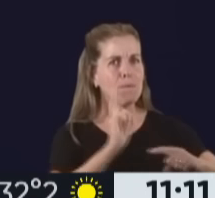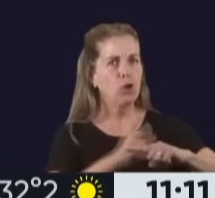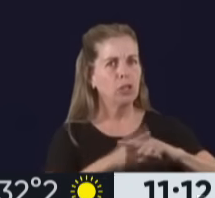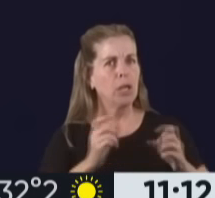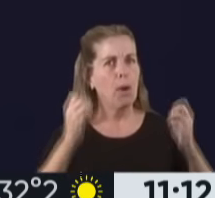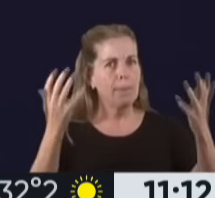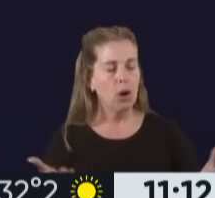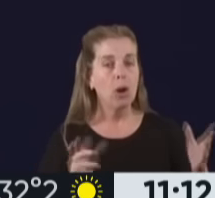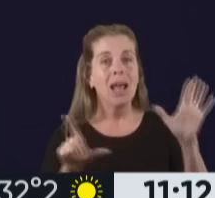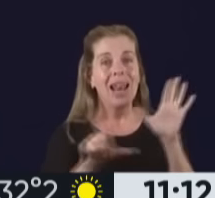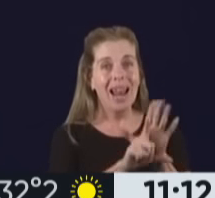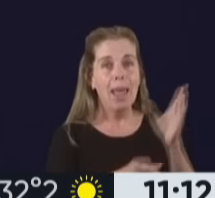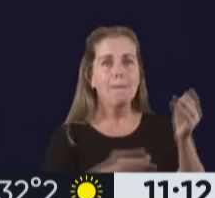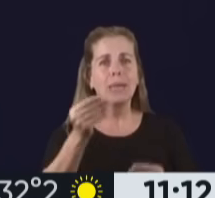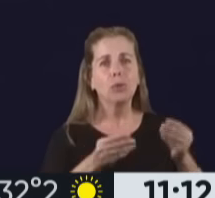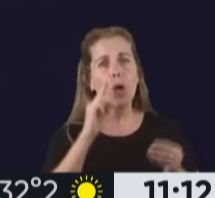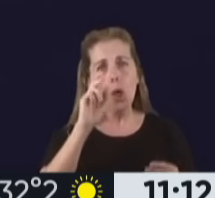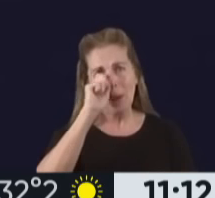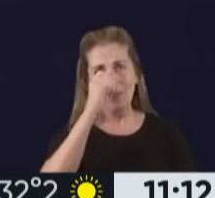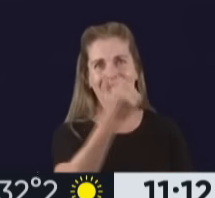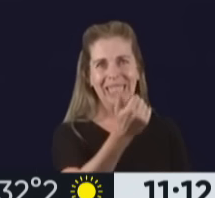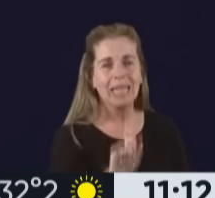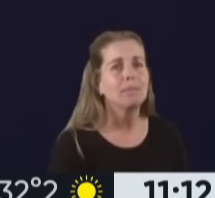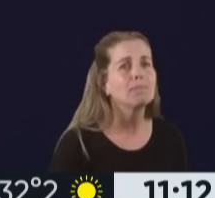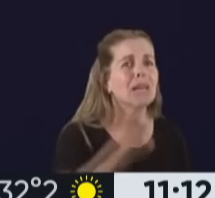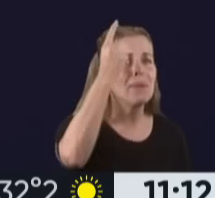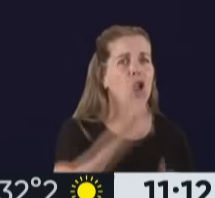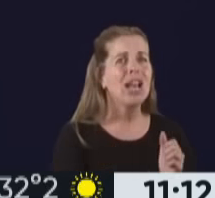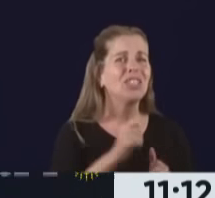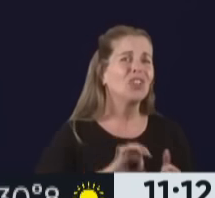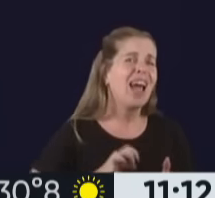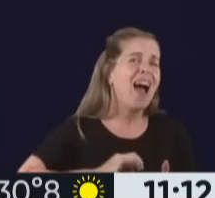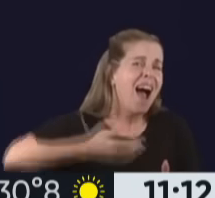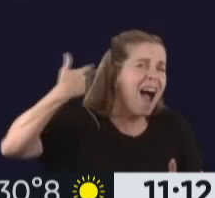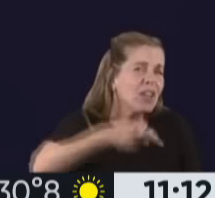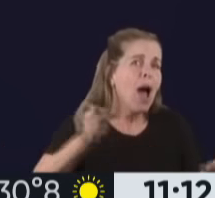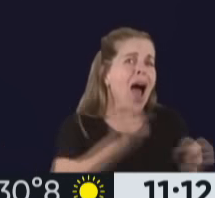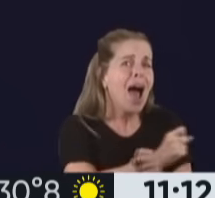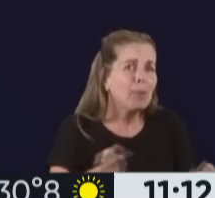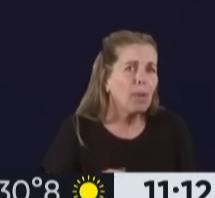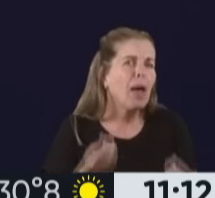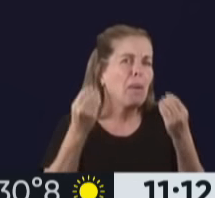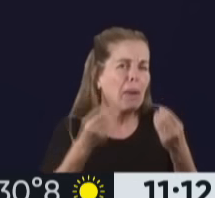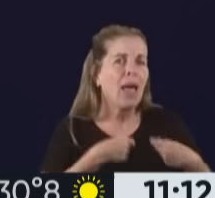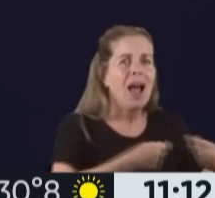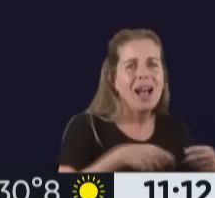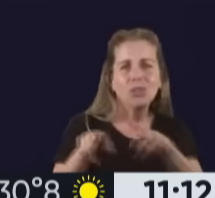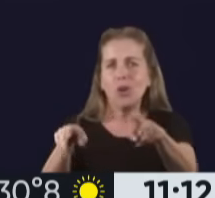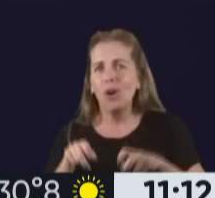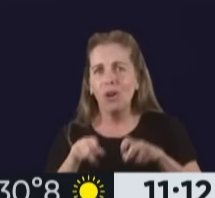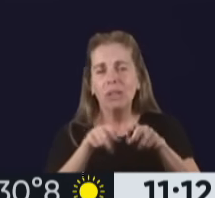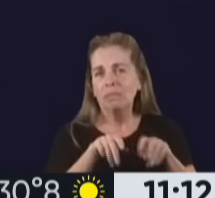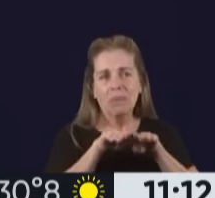El presupuesto 2026 es el primer presupuesto de la historia argentina en ser aprobado con déficit cero y sin estar en